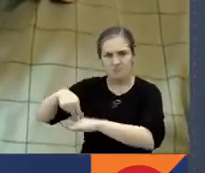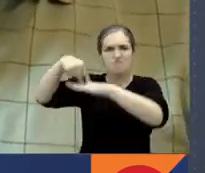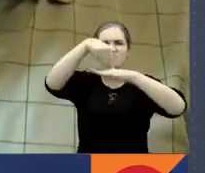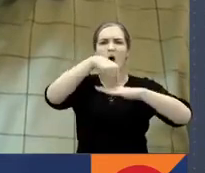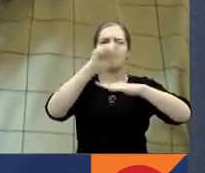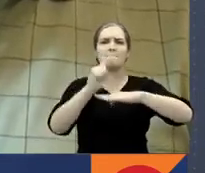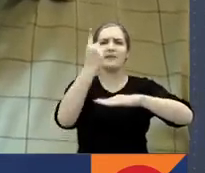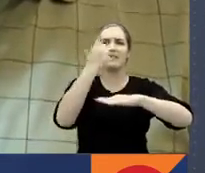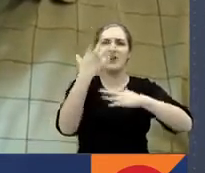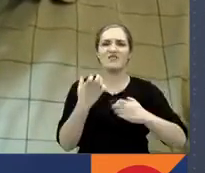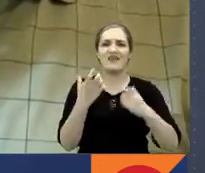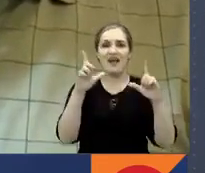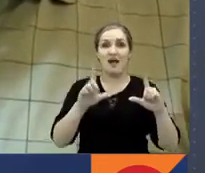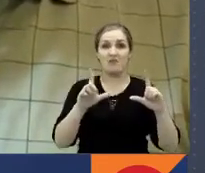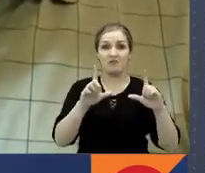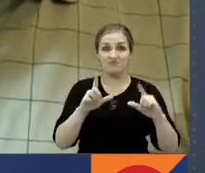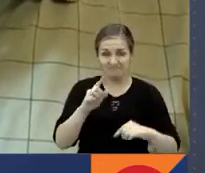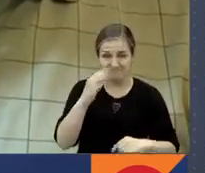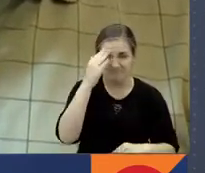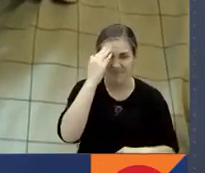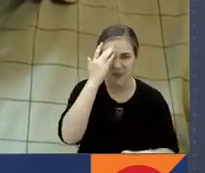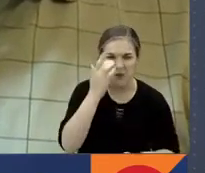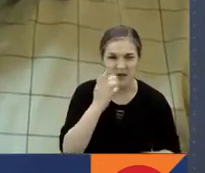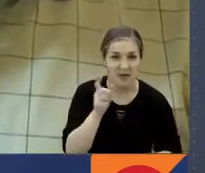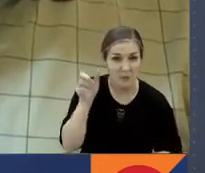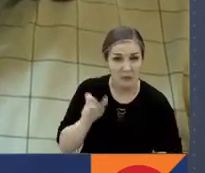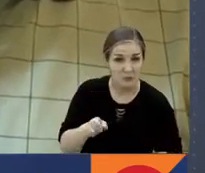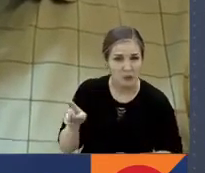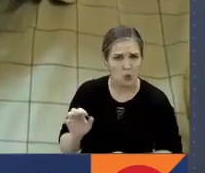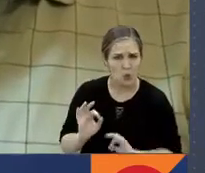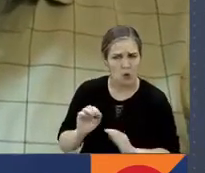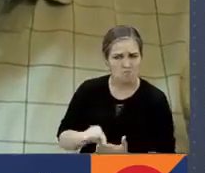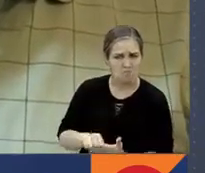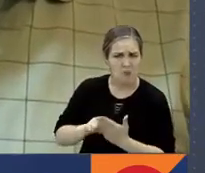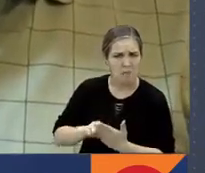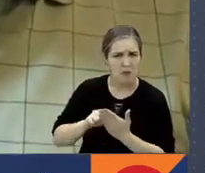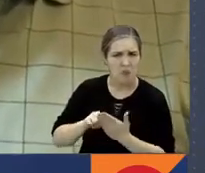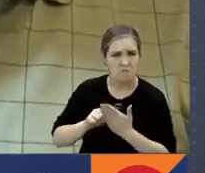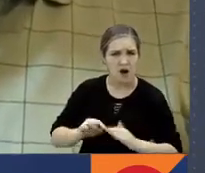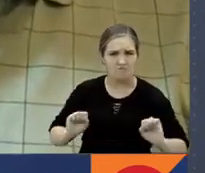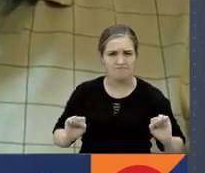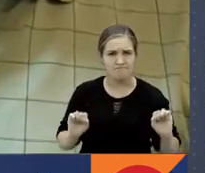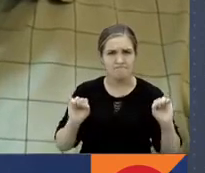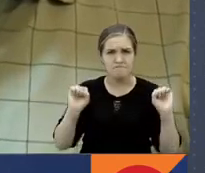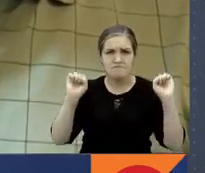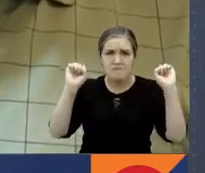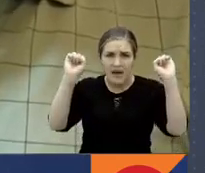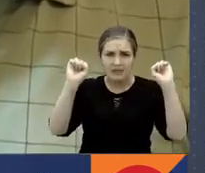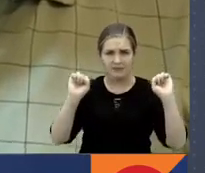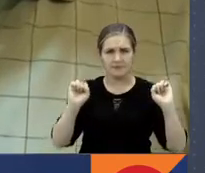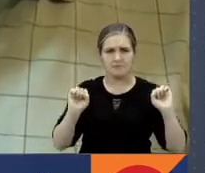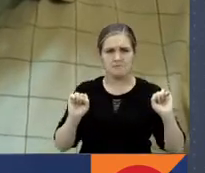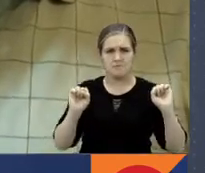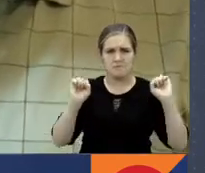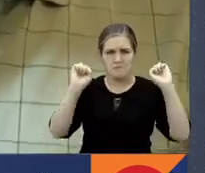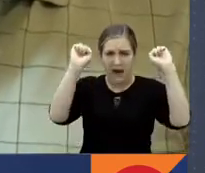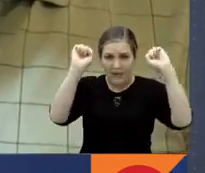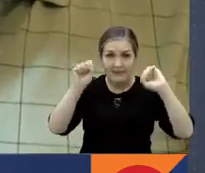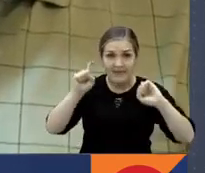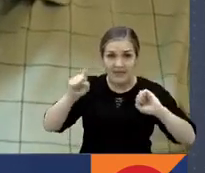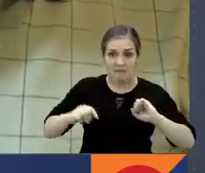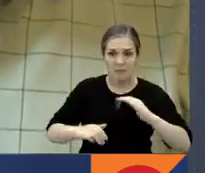es clara. Saben ustedes que los deportistas tienen que presentar una lista de entrada en donde está el peso que registran para comenzar